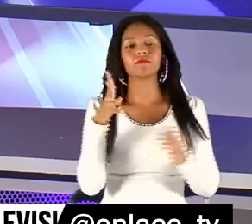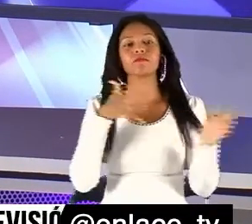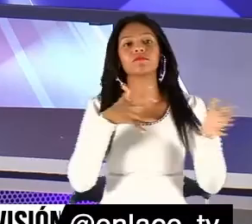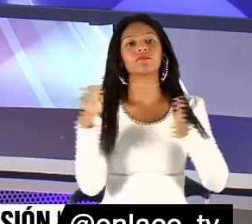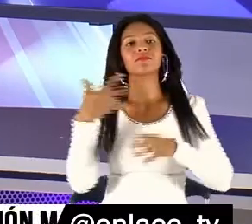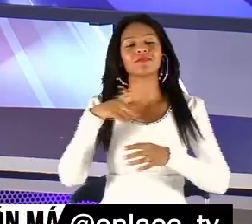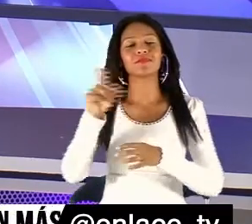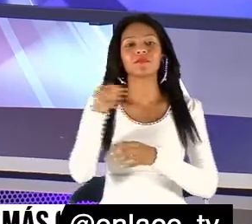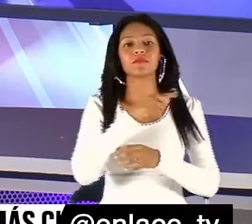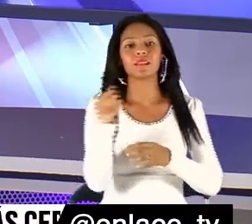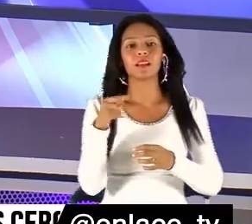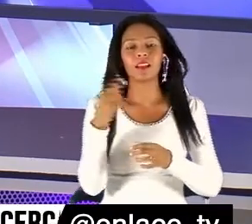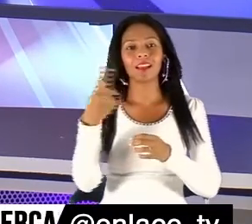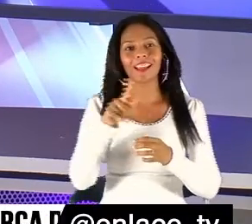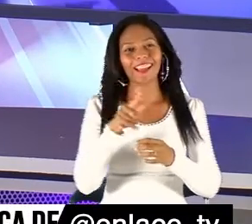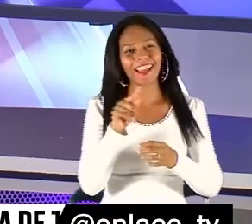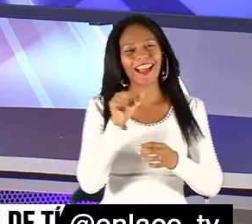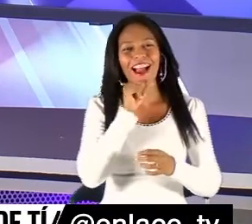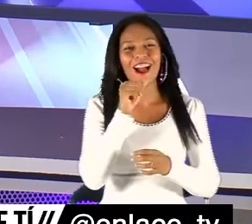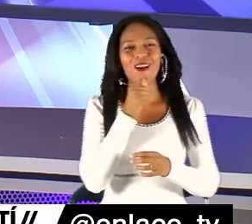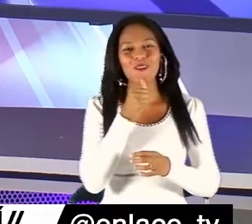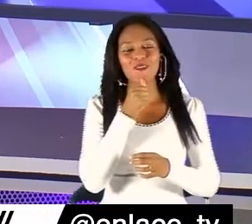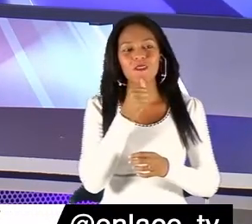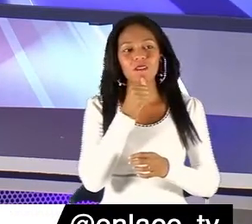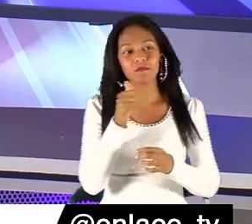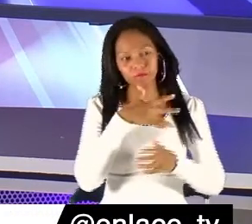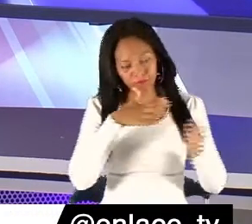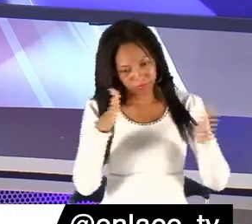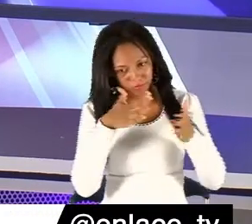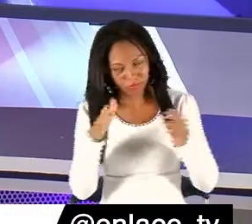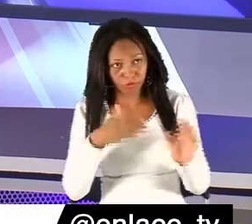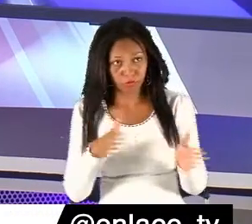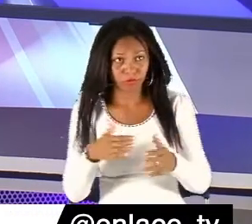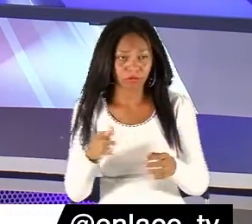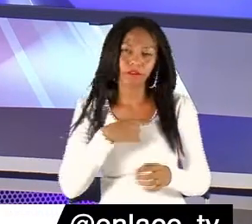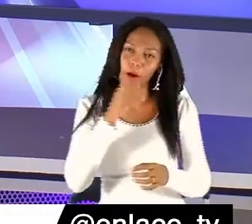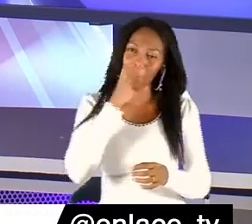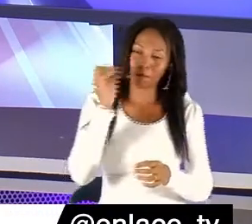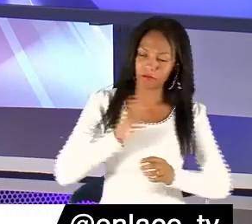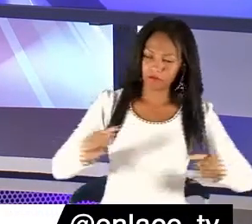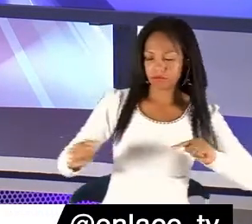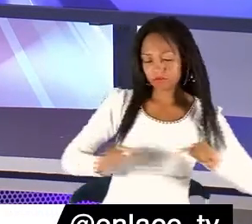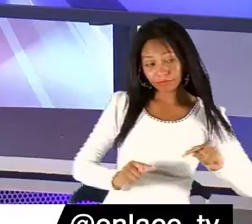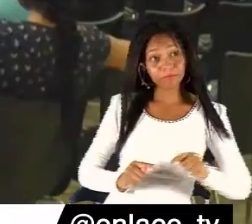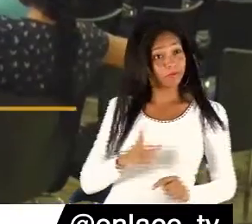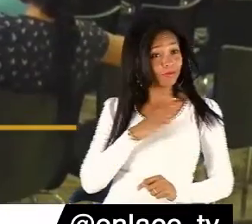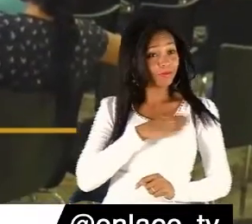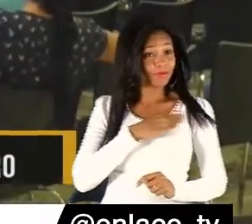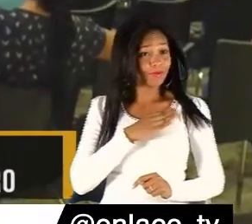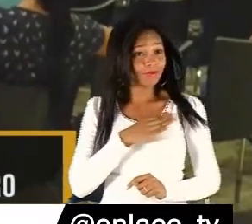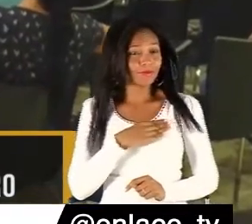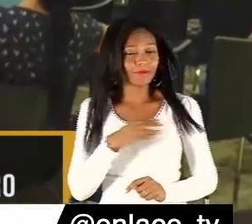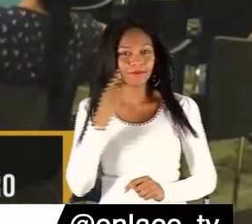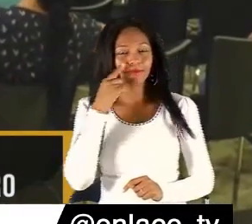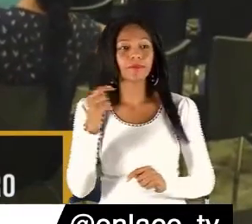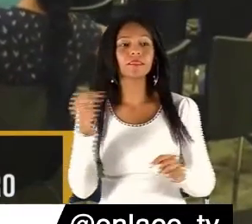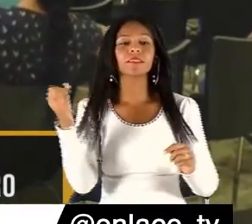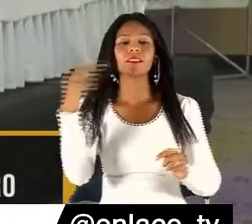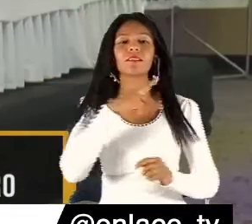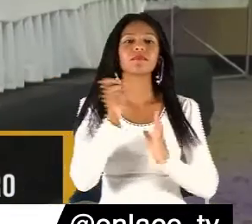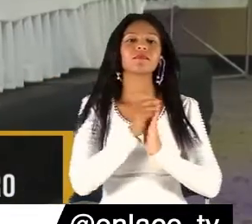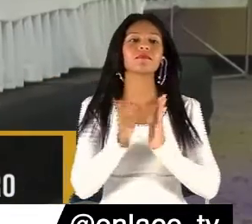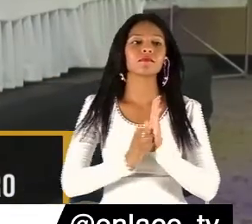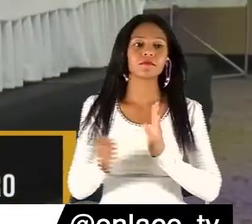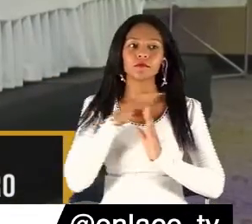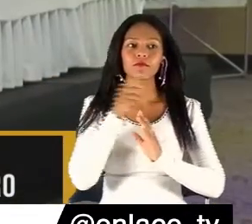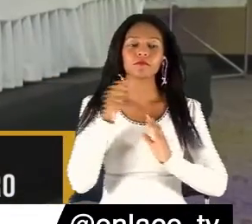el ecosistema. El coordinador de la jornada se mostró complacido por esos resultados. Terminó el segundo foro por la defensa del